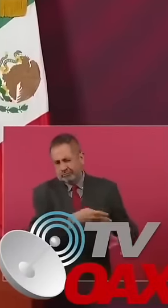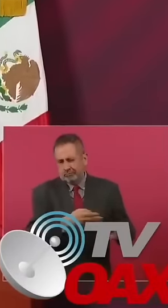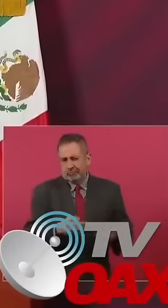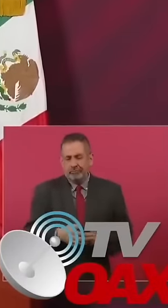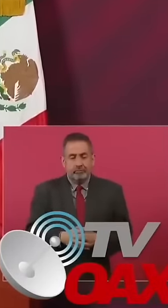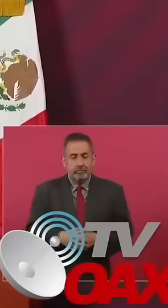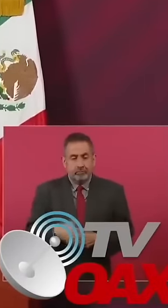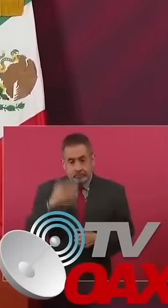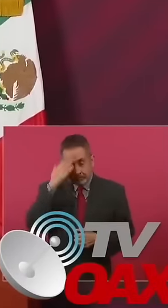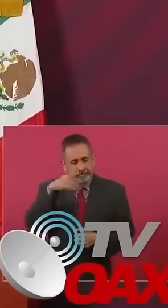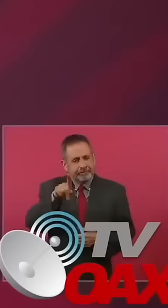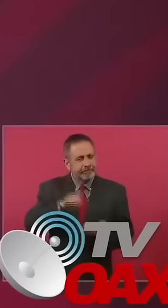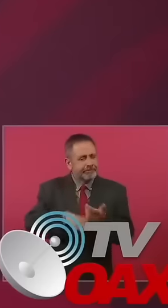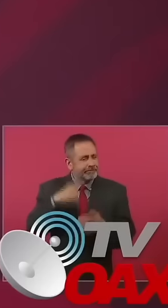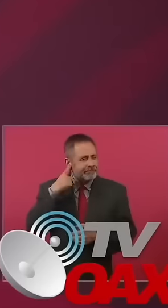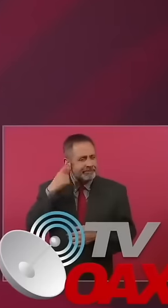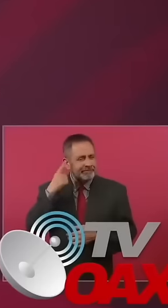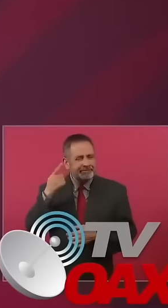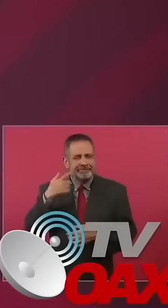Ya ven que salió